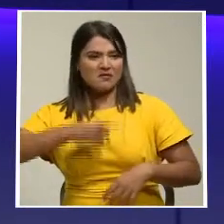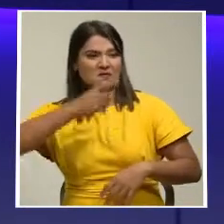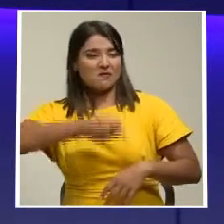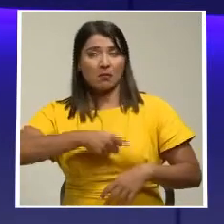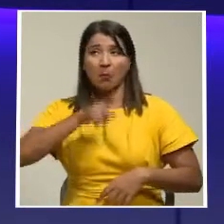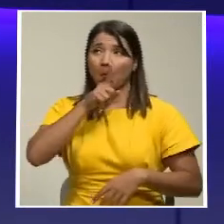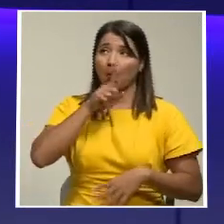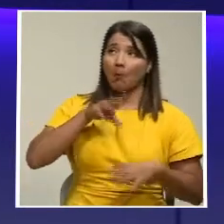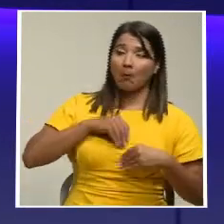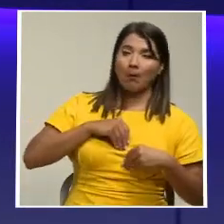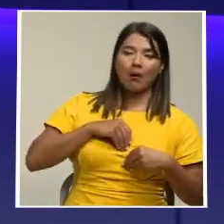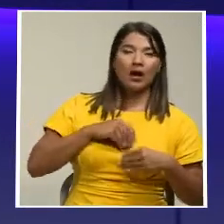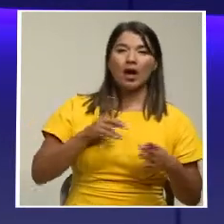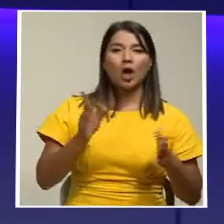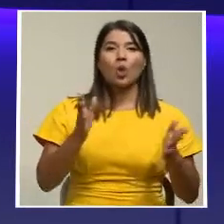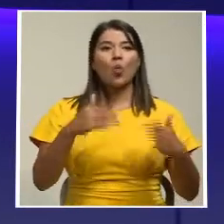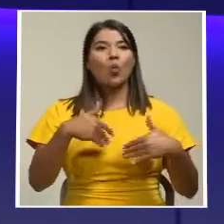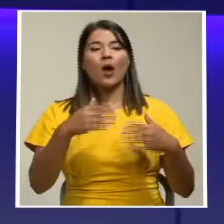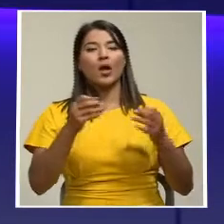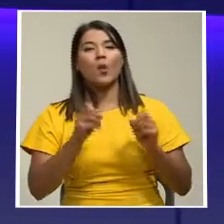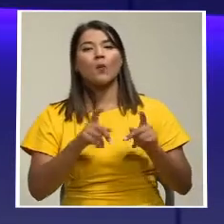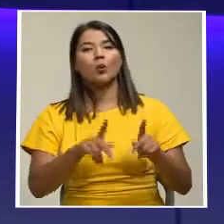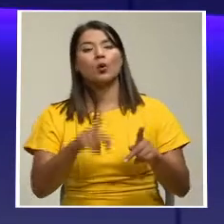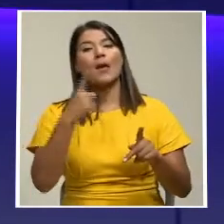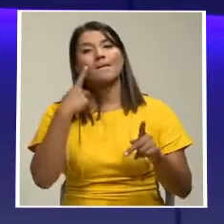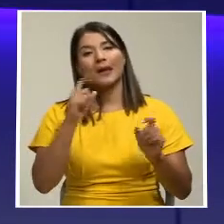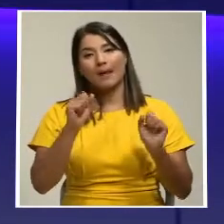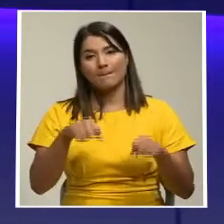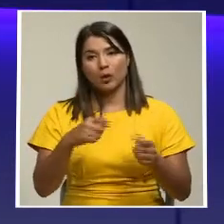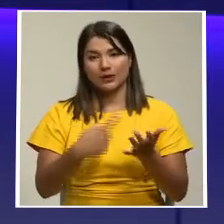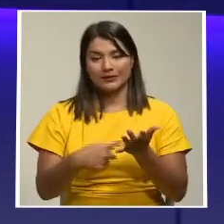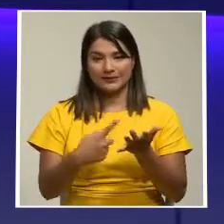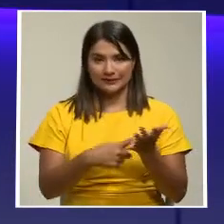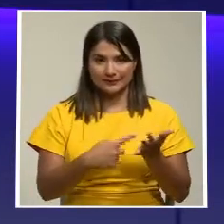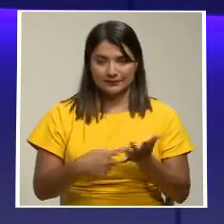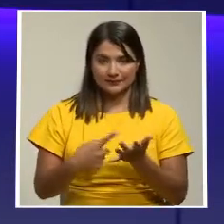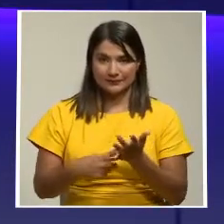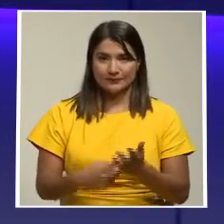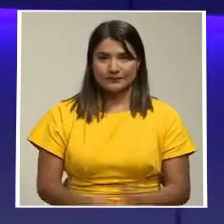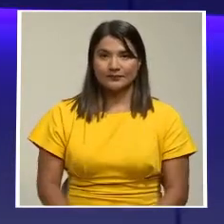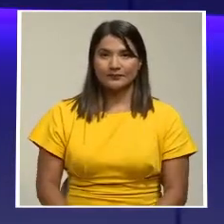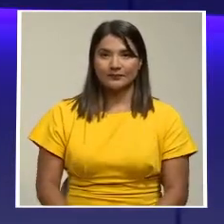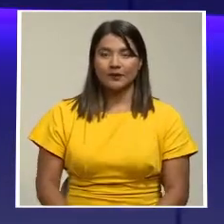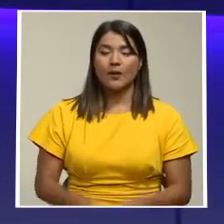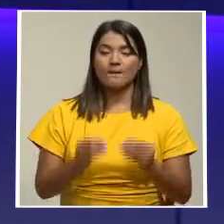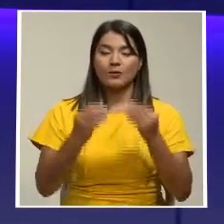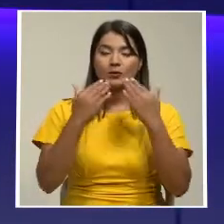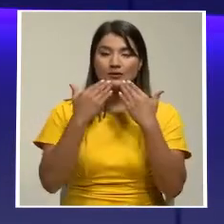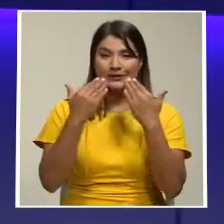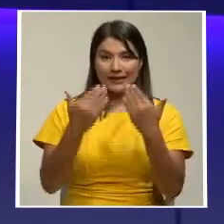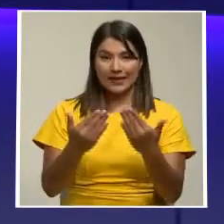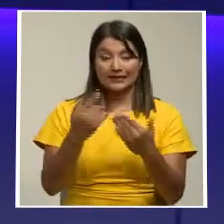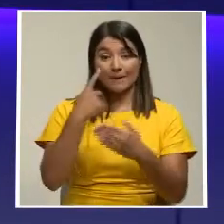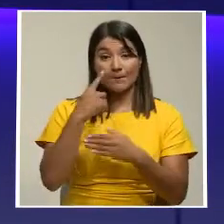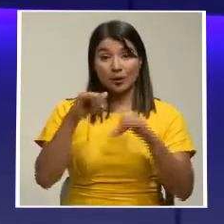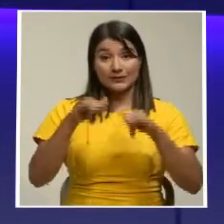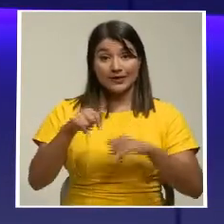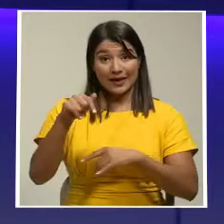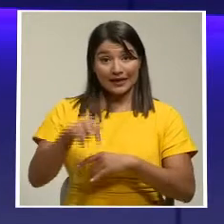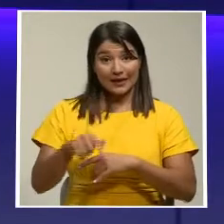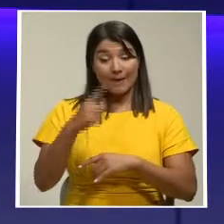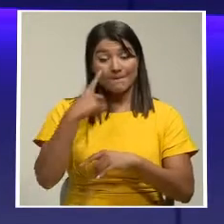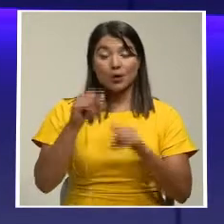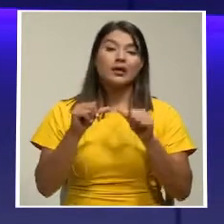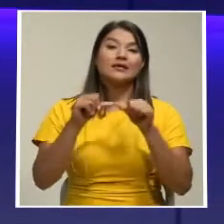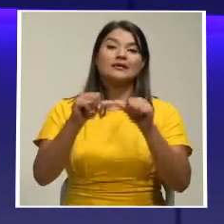ofrece espacios para el más mínimo disenso. Muchas gracias por estar ahí, por